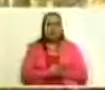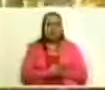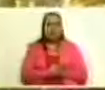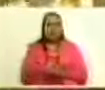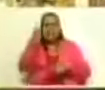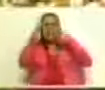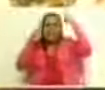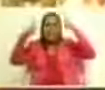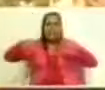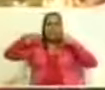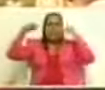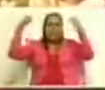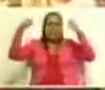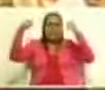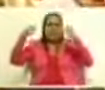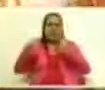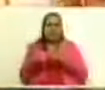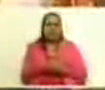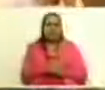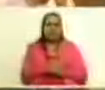¡Chávez vive!